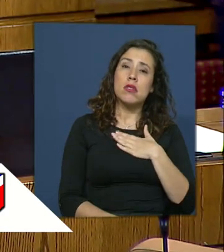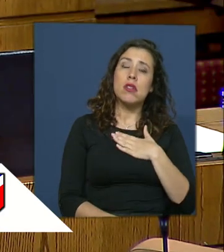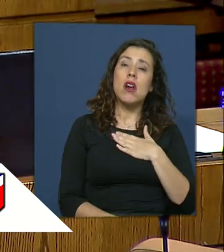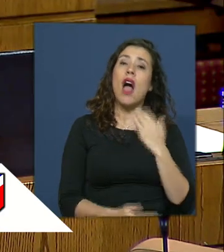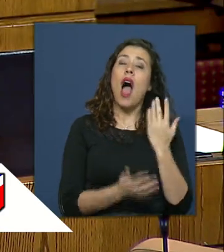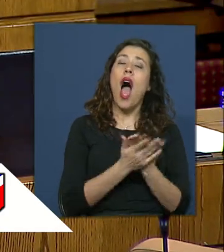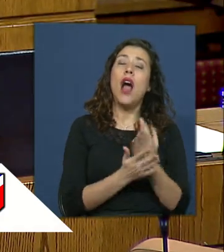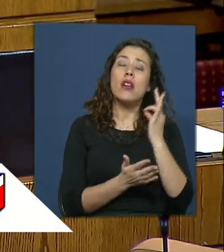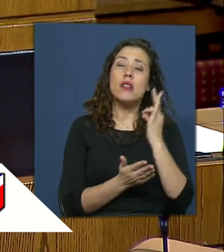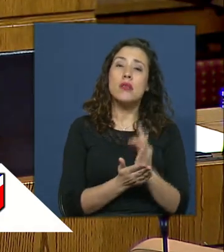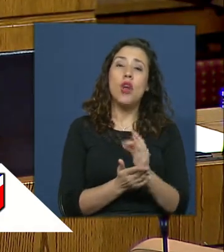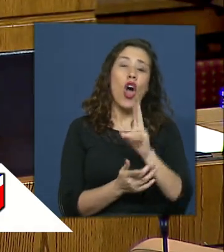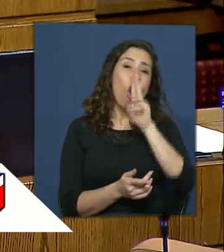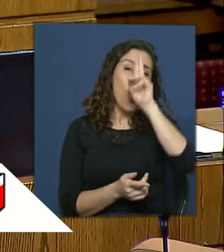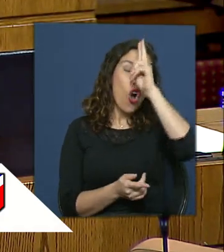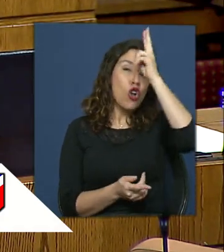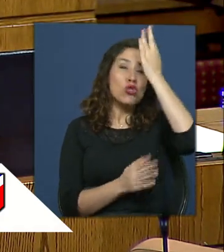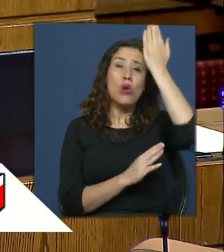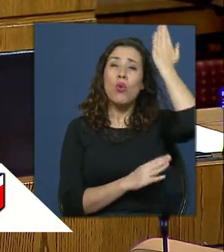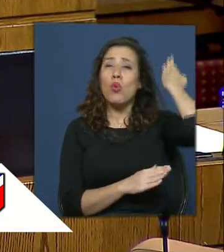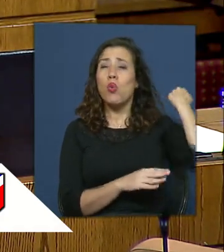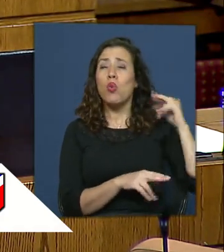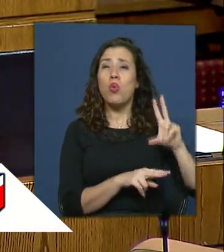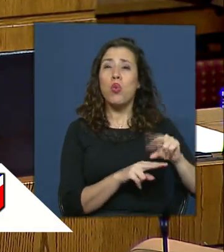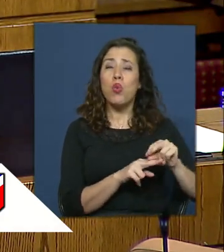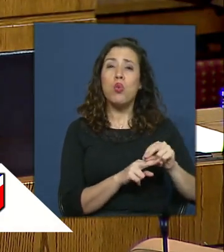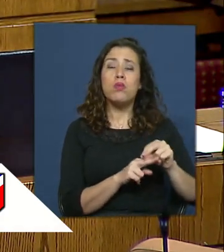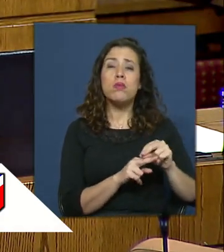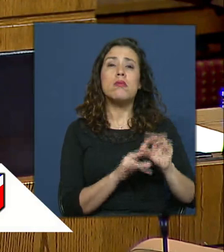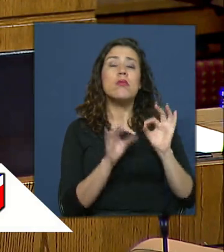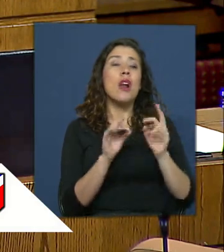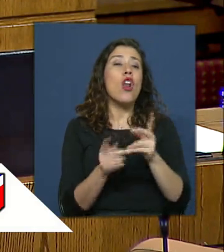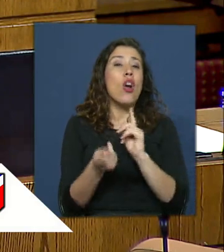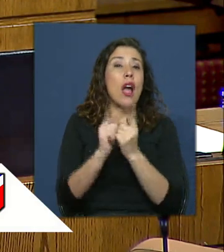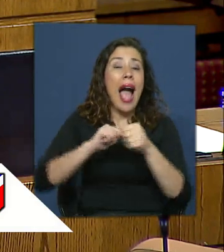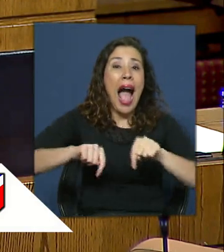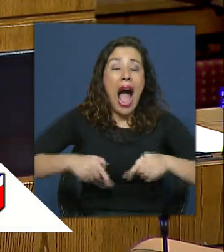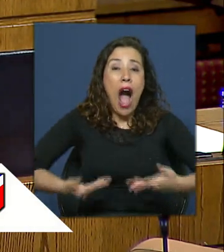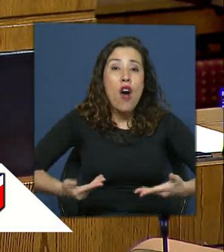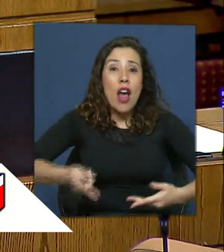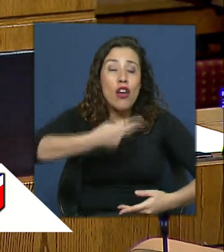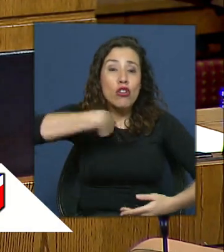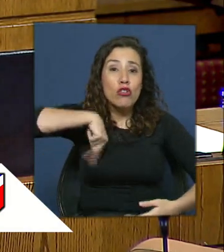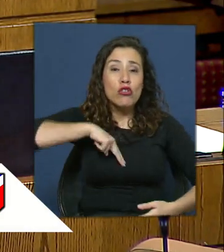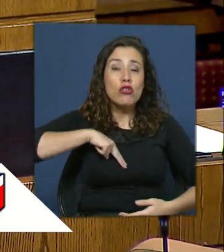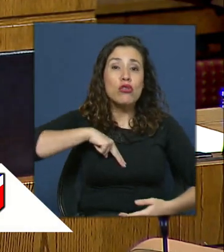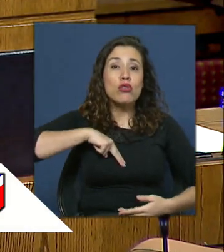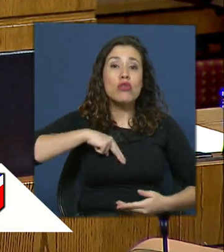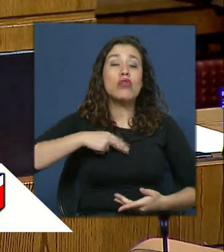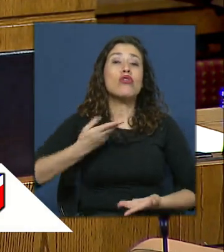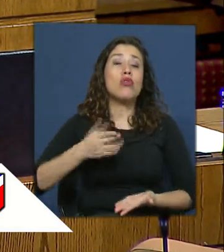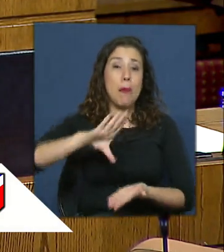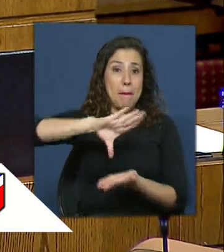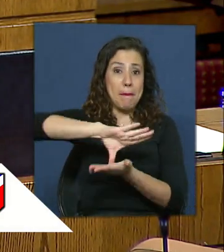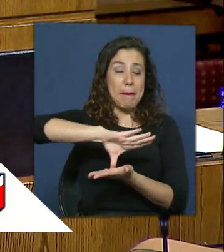marcada por la presencia de costumbres ancestrales que definen lo que somos hoy en día como pueblo y como